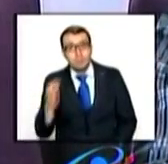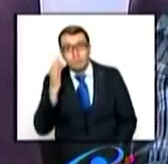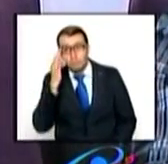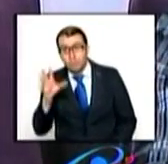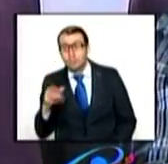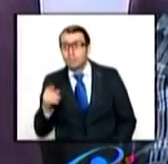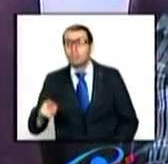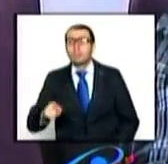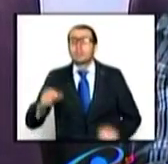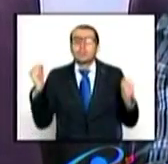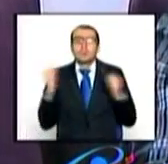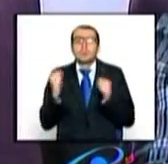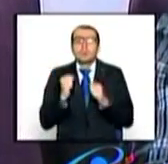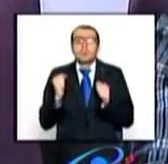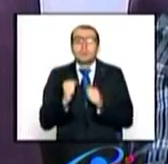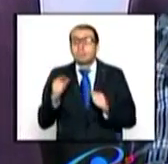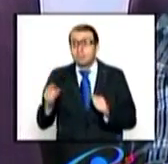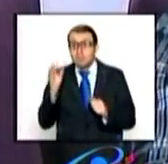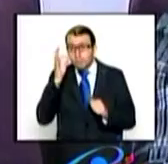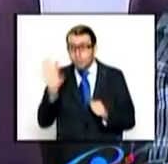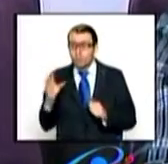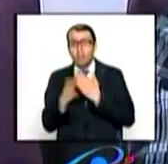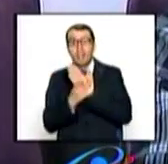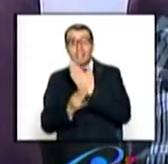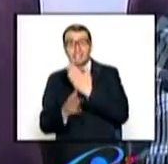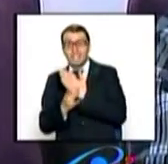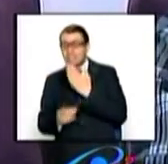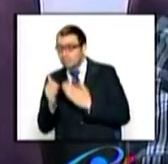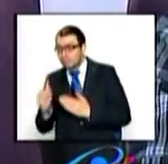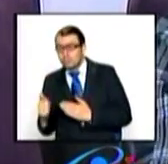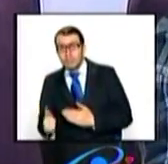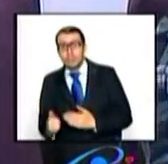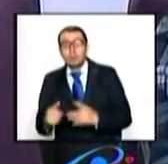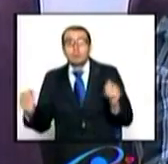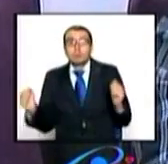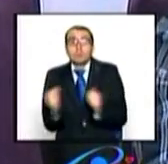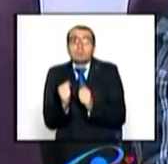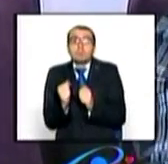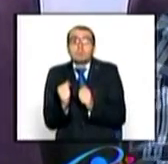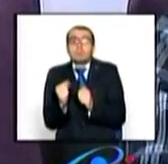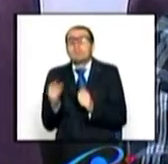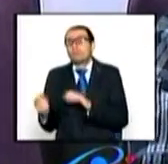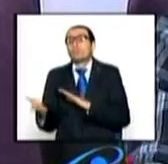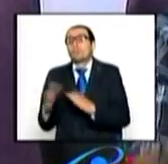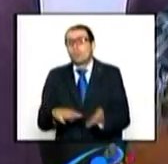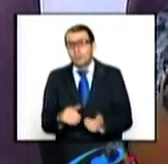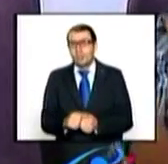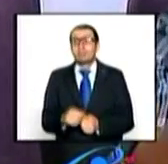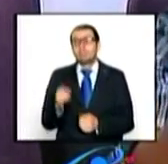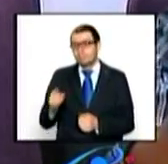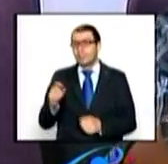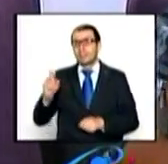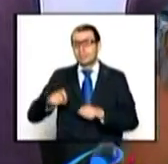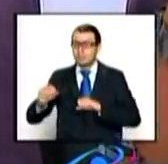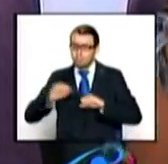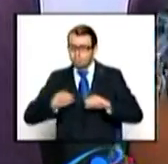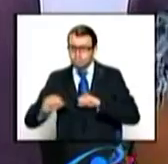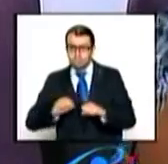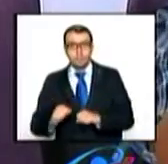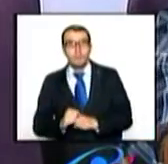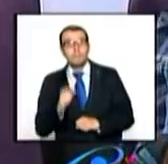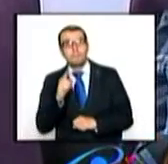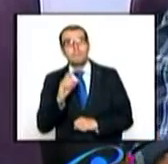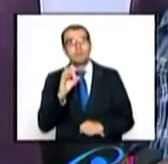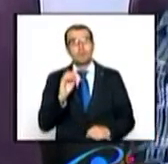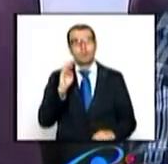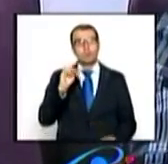cuando es un aceite de pescado real y cuando es un aceite purificado, este no se va a congelar y va a mantener sus propiedades benéficas para la salud. De hecho, cuando usted tenga omega,